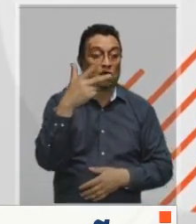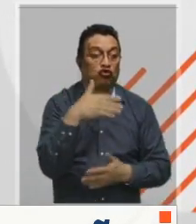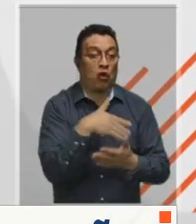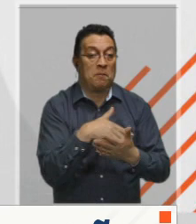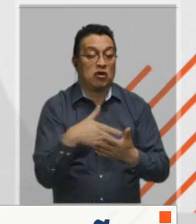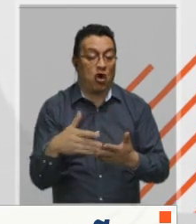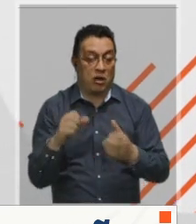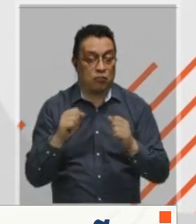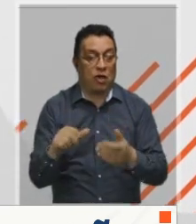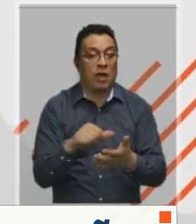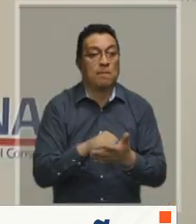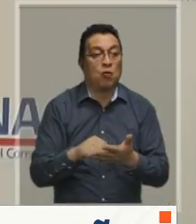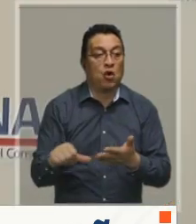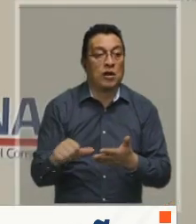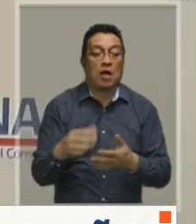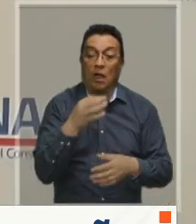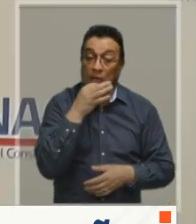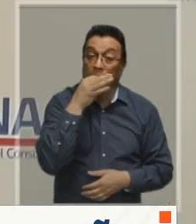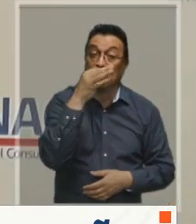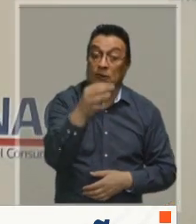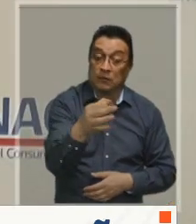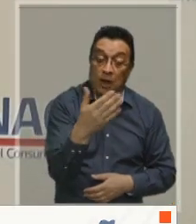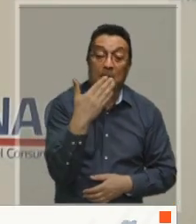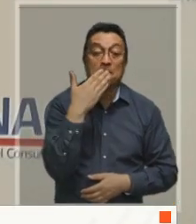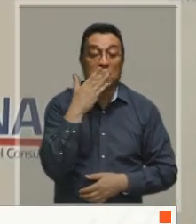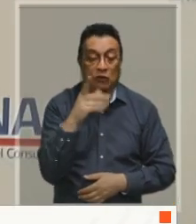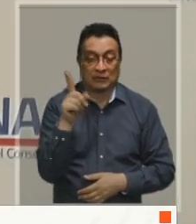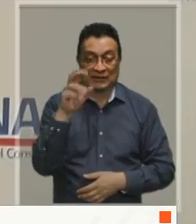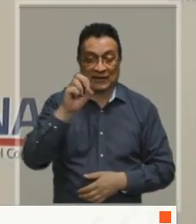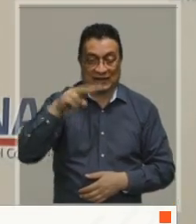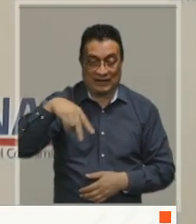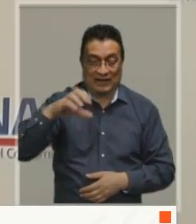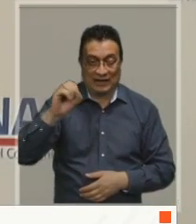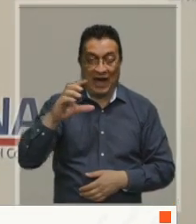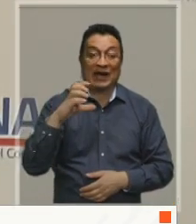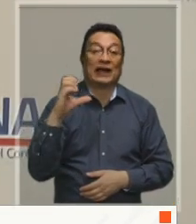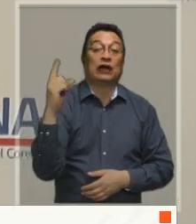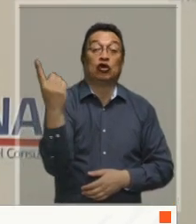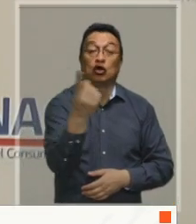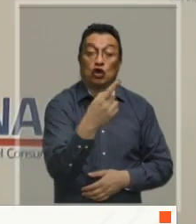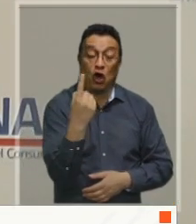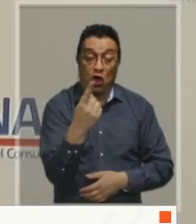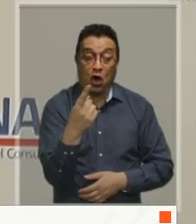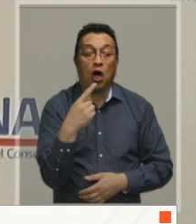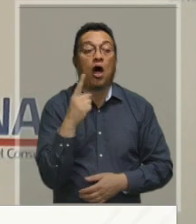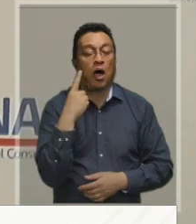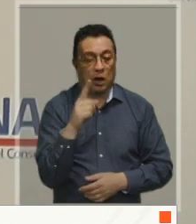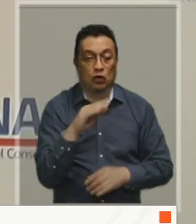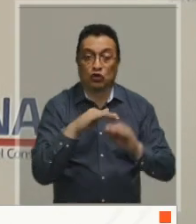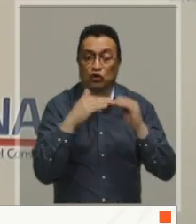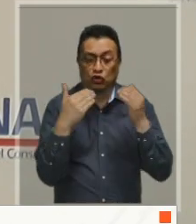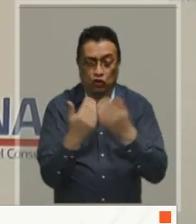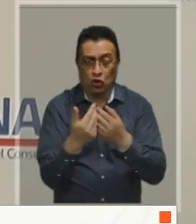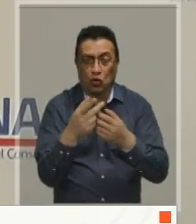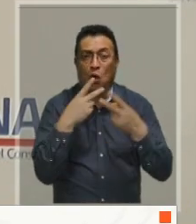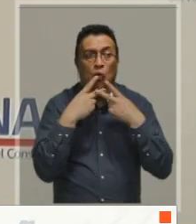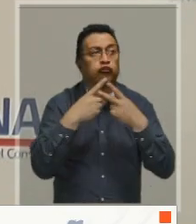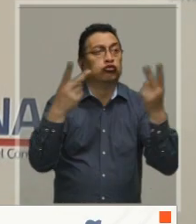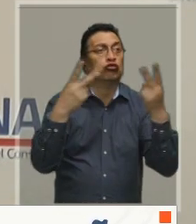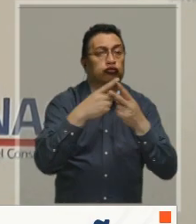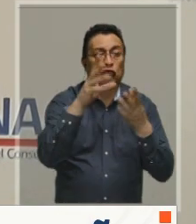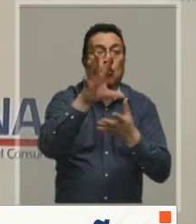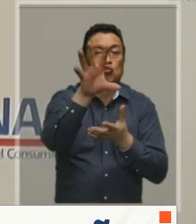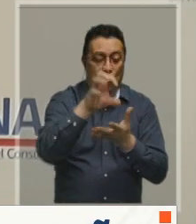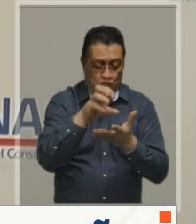pesos. ¿El consejo? Nuestra recomendación como CERNAC a los consumidores es aguardar todos los soportes publicitarios de